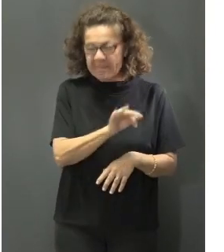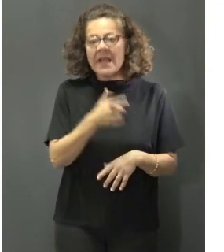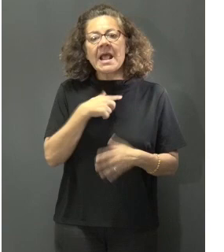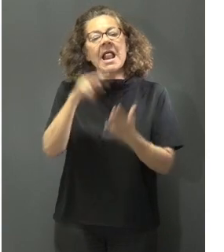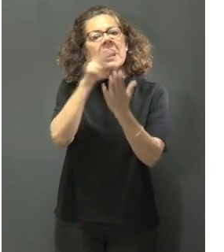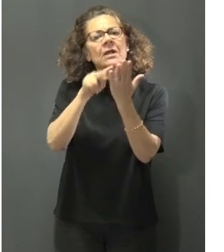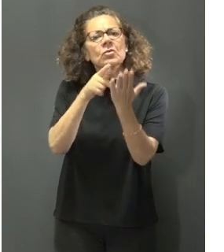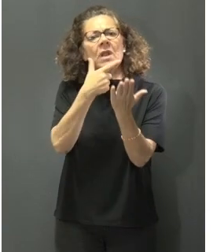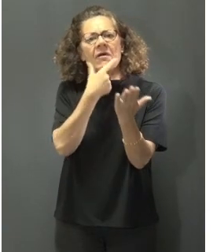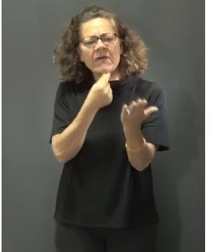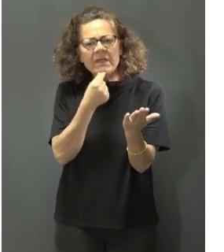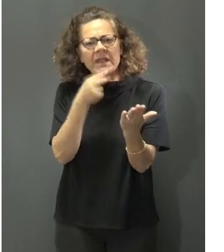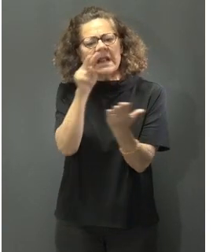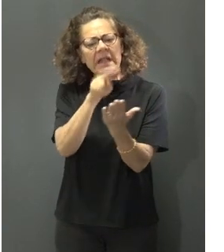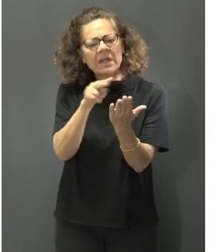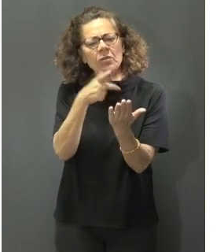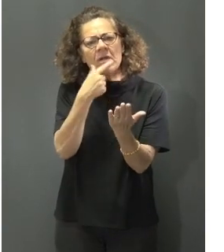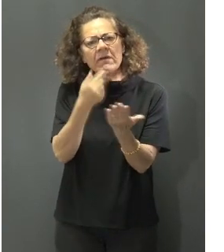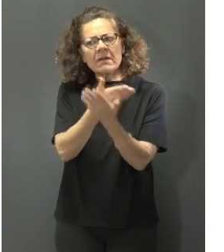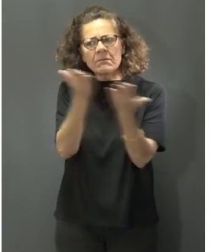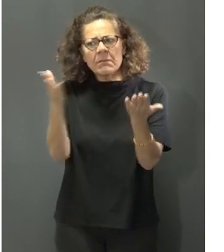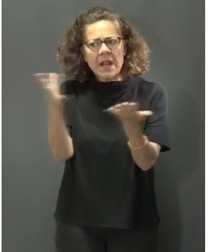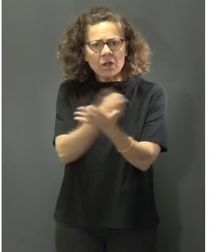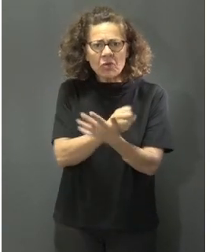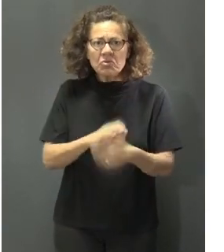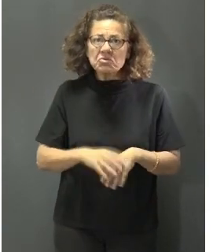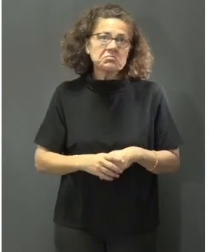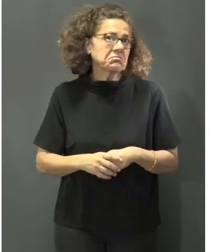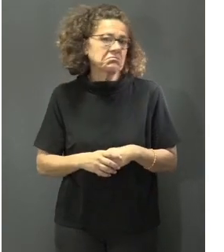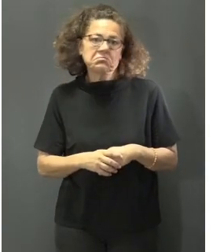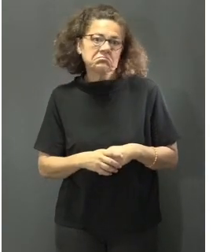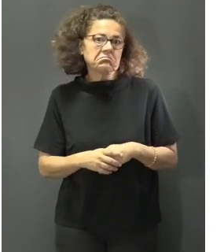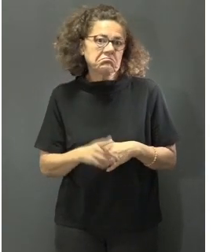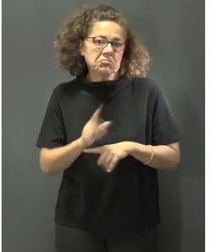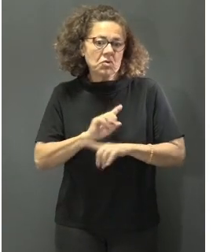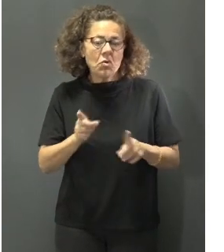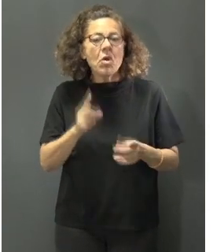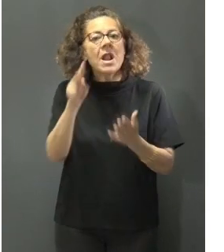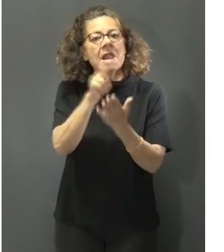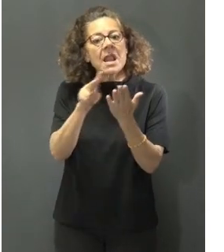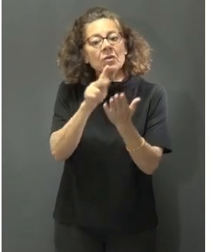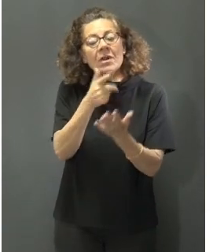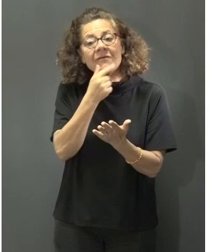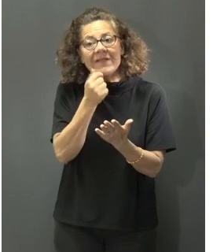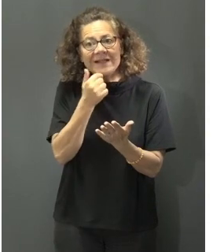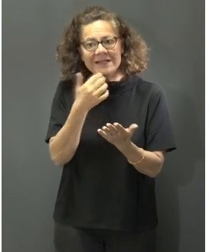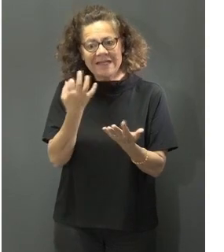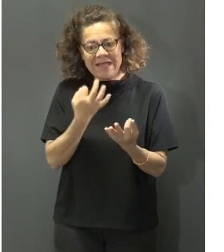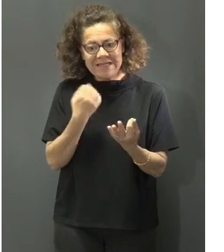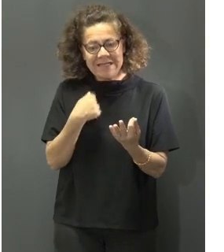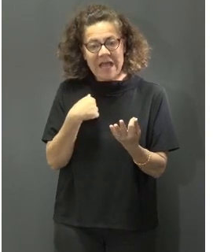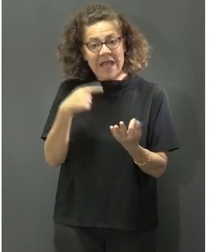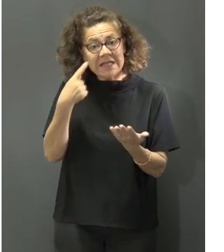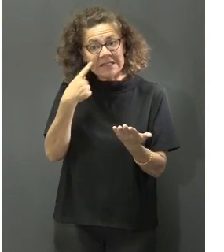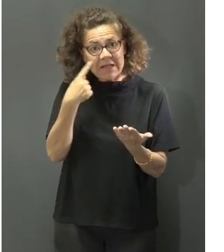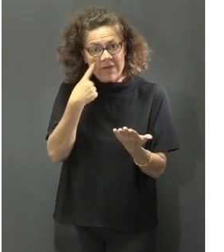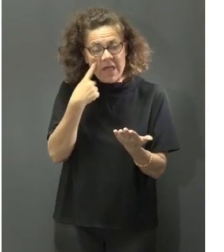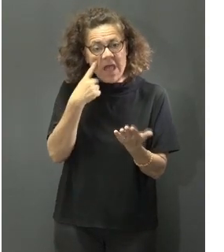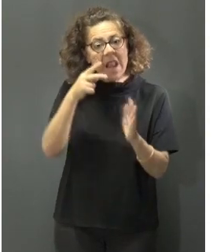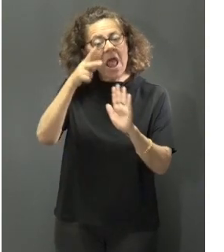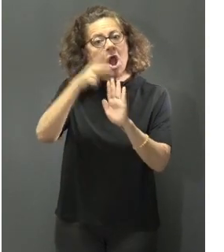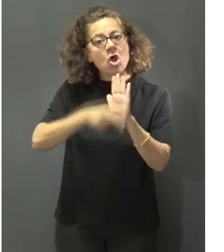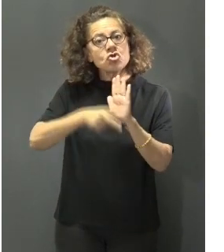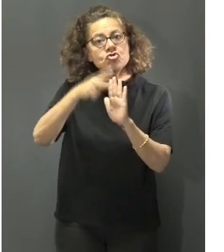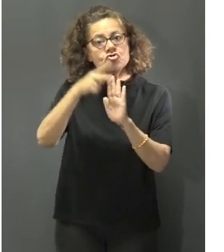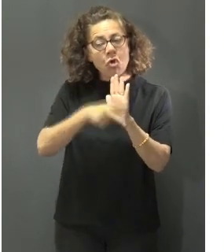lectura fácil para todo el mundo, pues no, lectura fácil desde que se ha concebido, así está contemplado en la